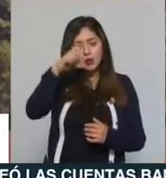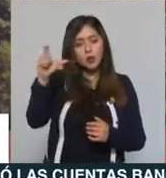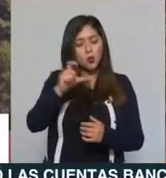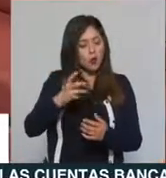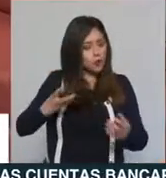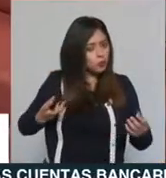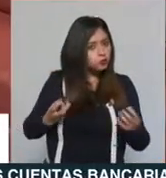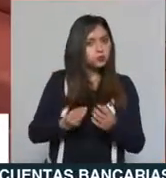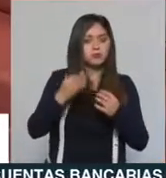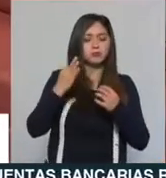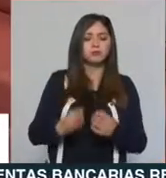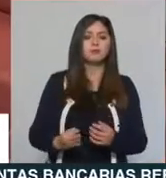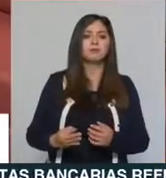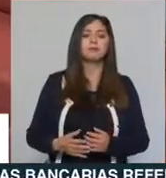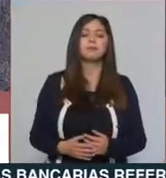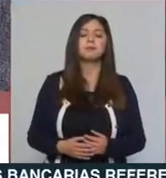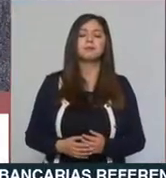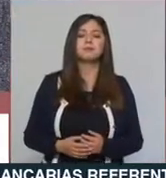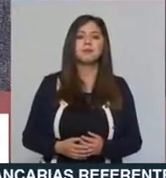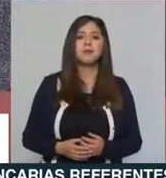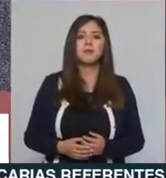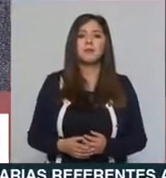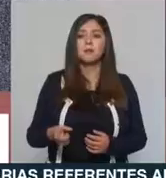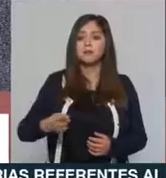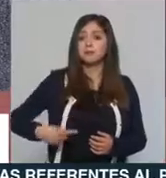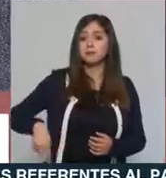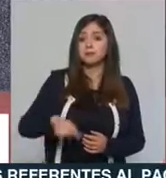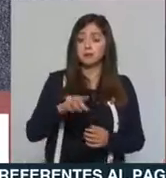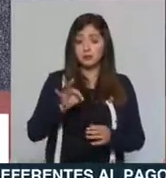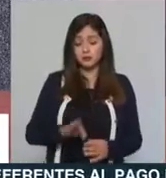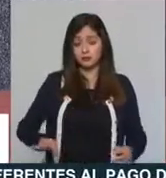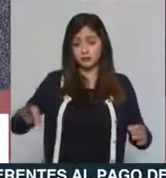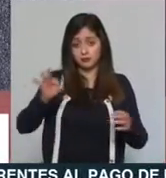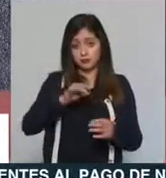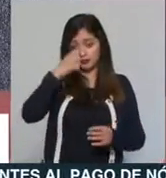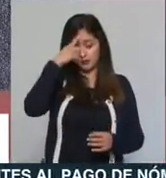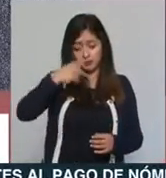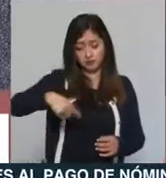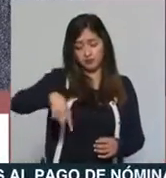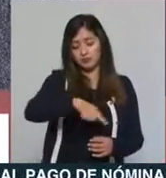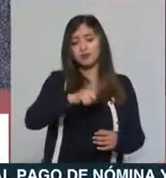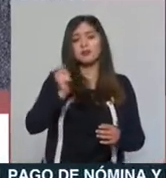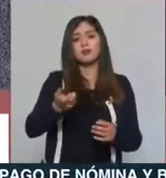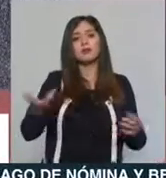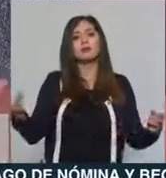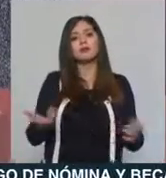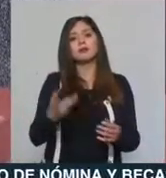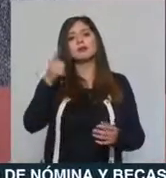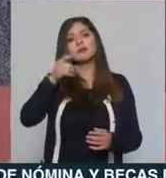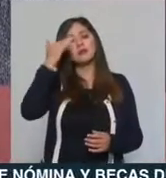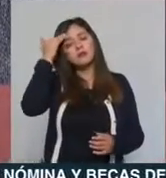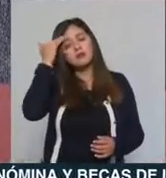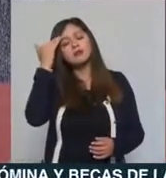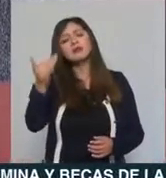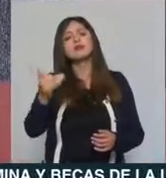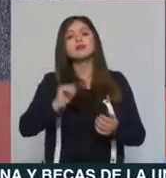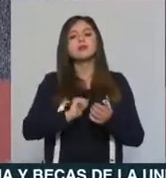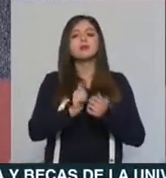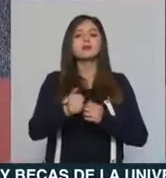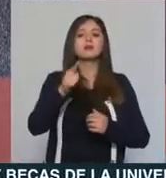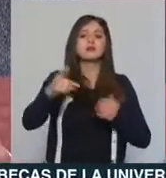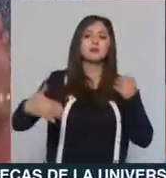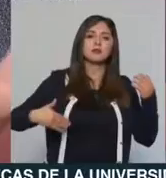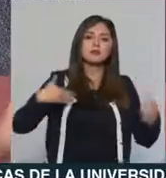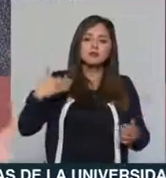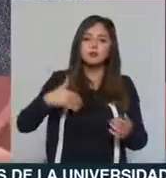Por supuesto que sí, para los niños es súper importante que nosotros lo hagamos con ellos, que tengamos tiempo y que nos parezca divertido también a